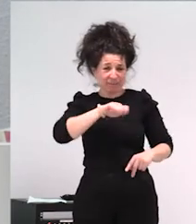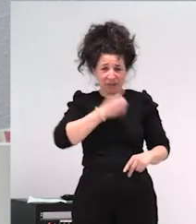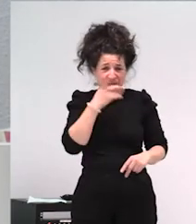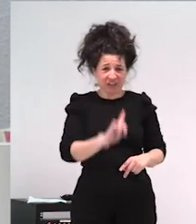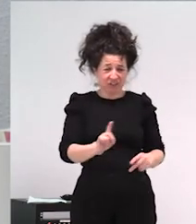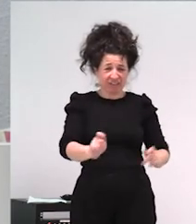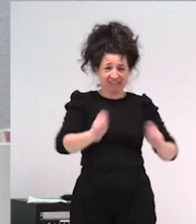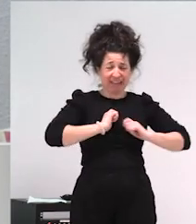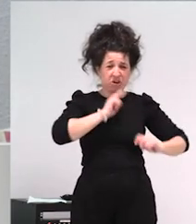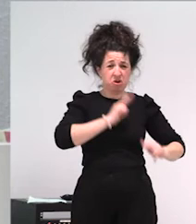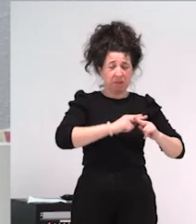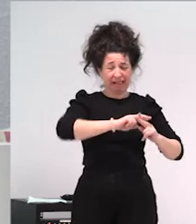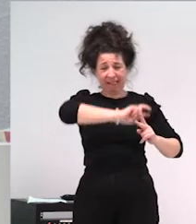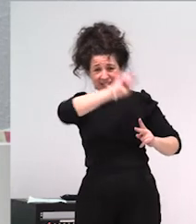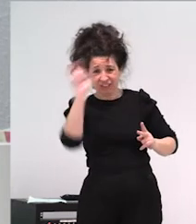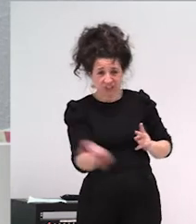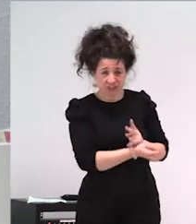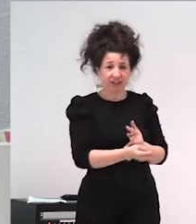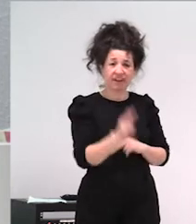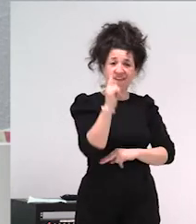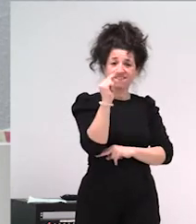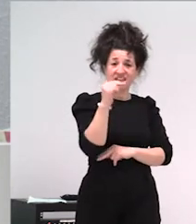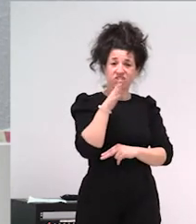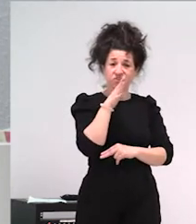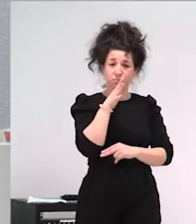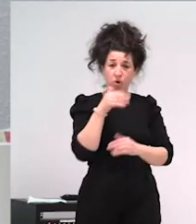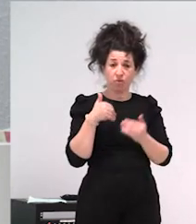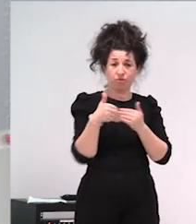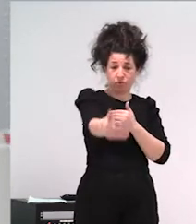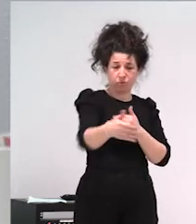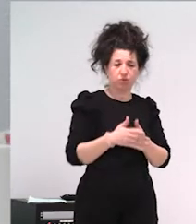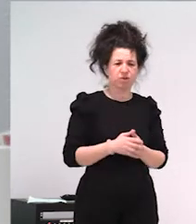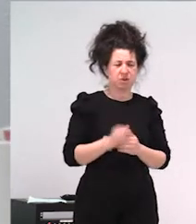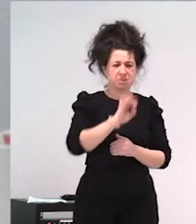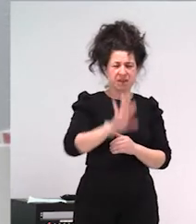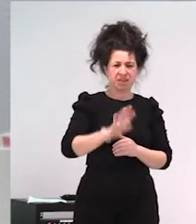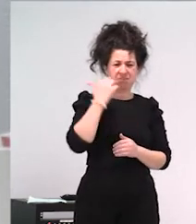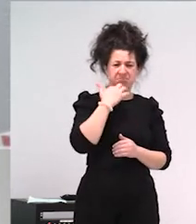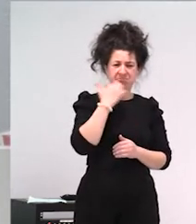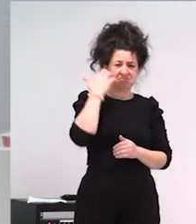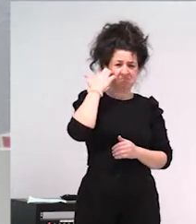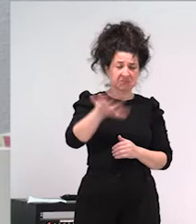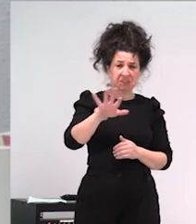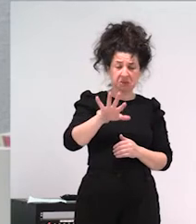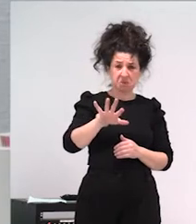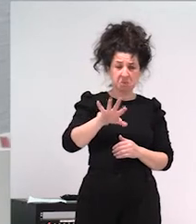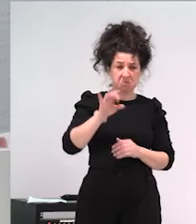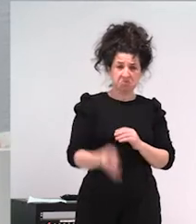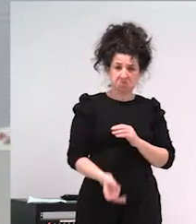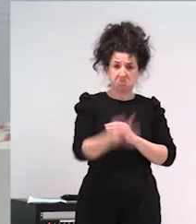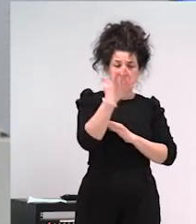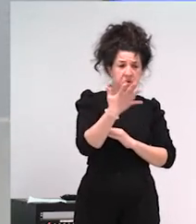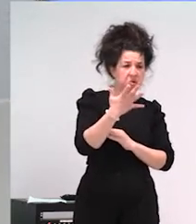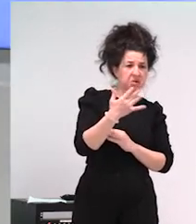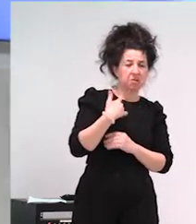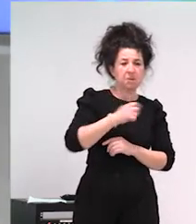bueno, más que nada, Fridays for Future parece como una cosa muy extraña que aparece de la nada porque una niña